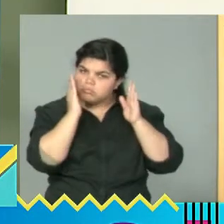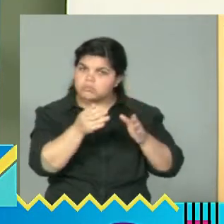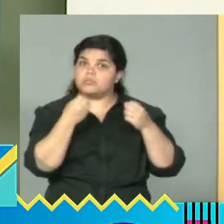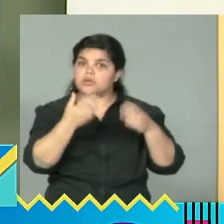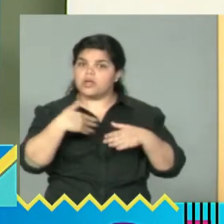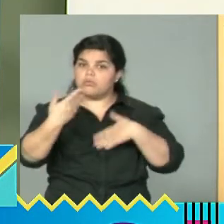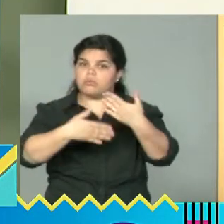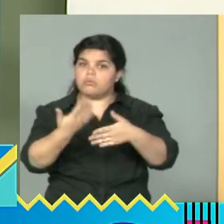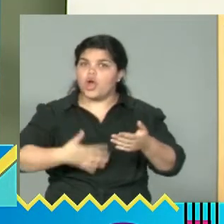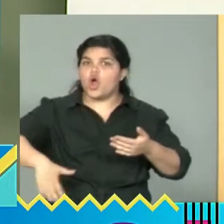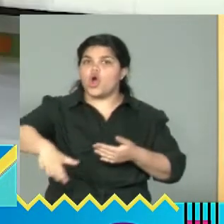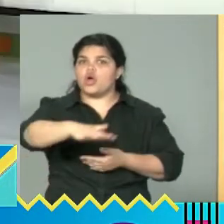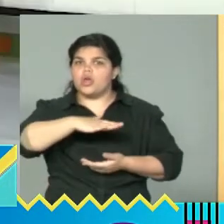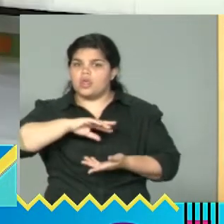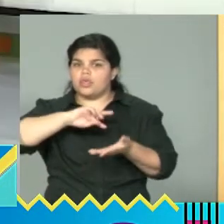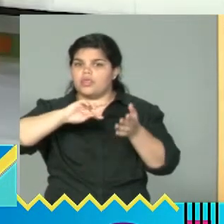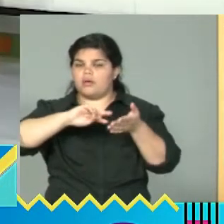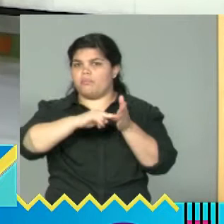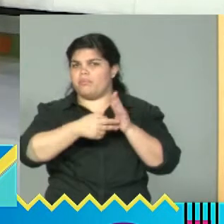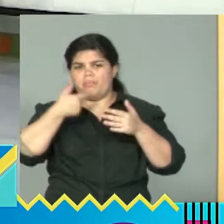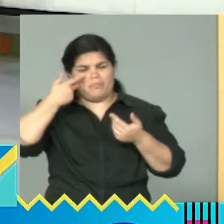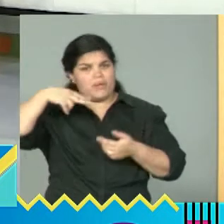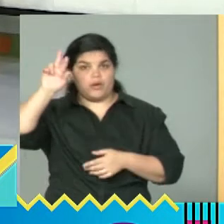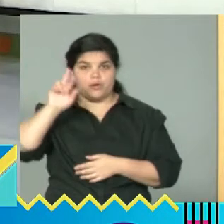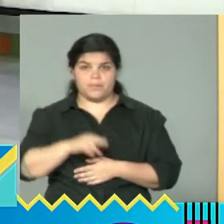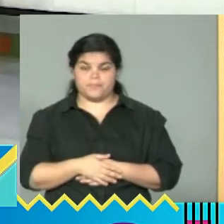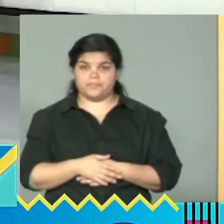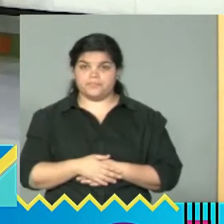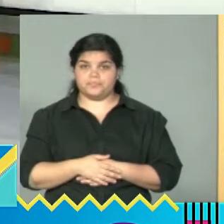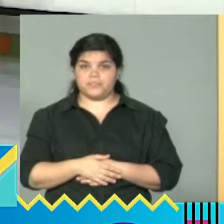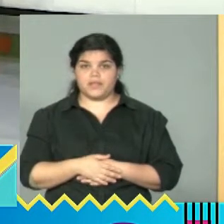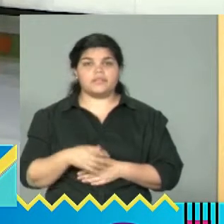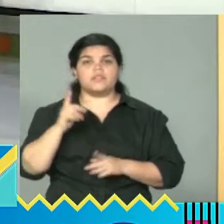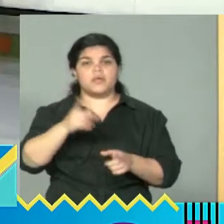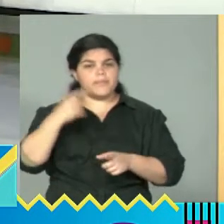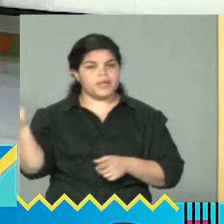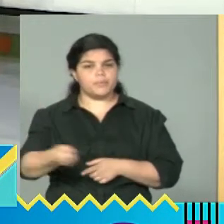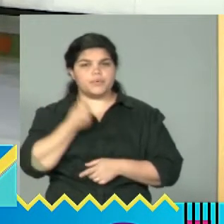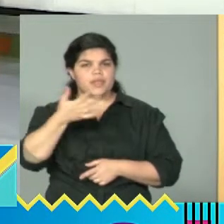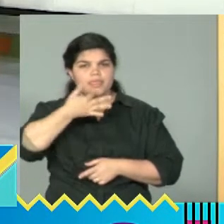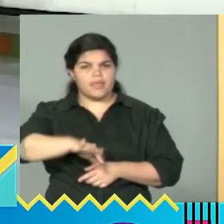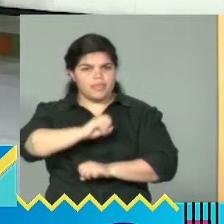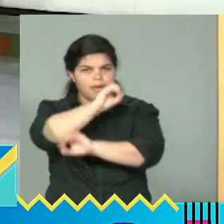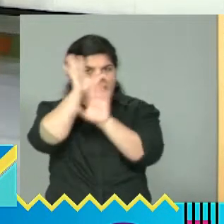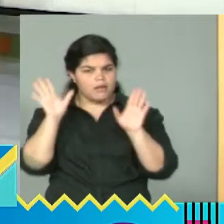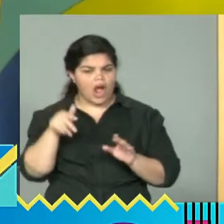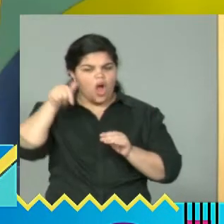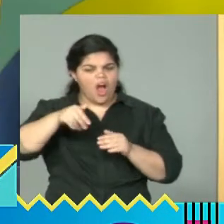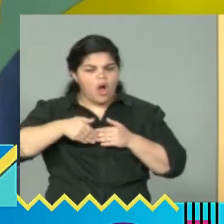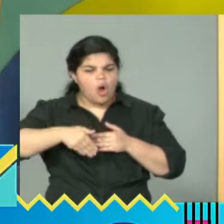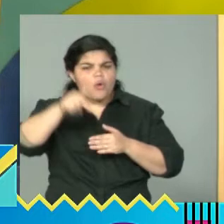del contexto. Y me parece que también es muy importante tener conciencia, digamos, de la instancia en la que